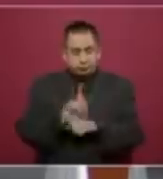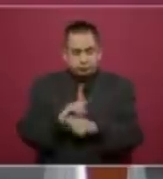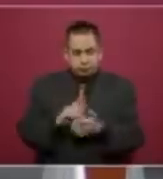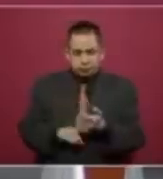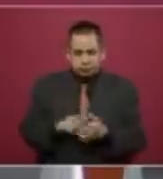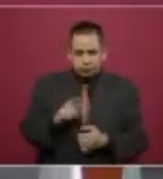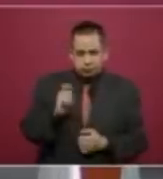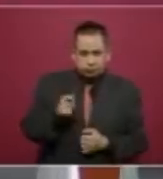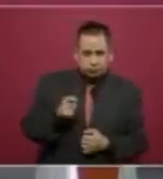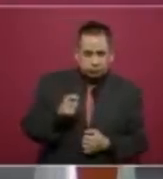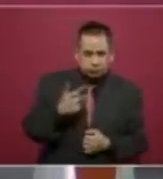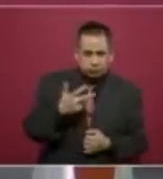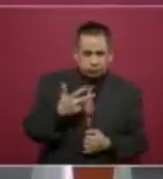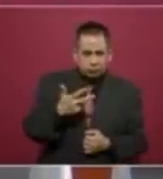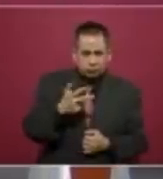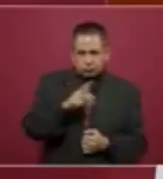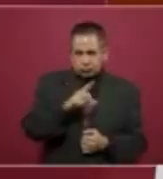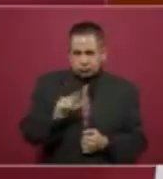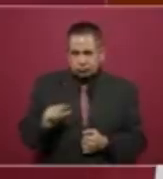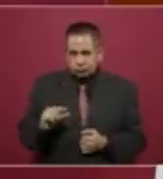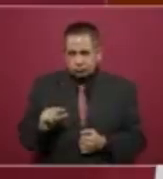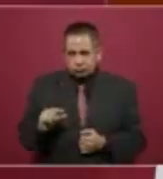y